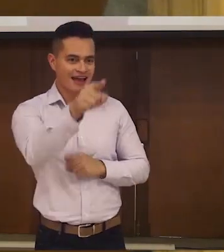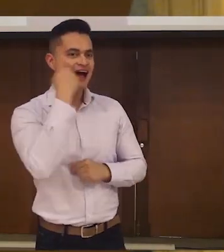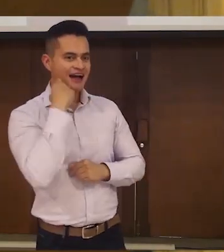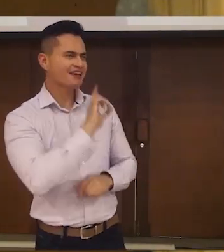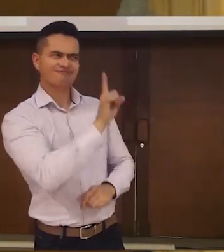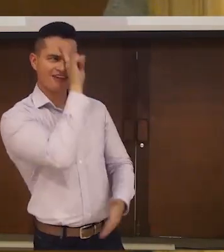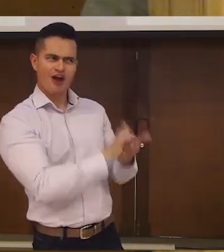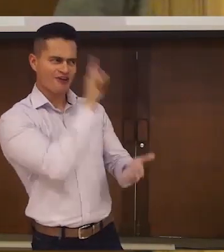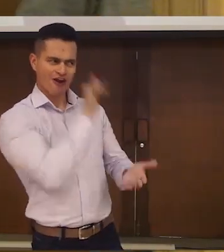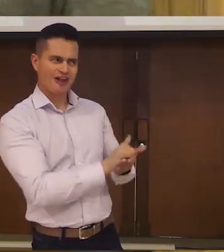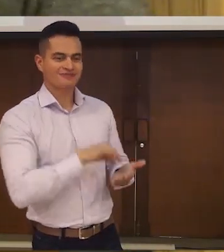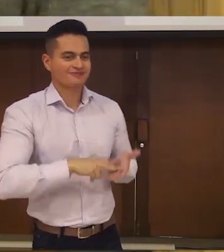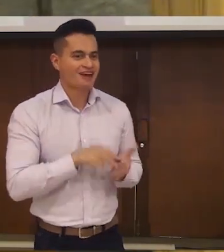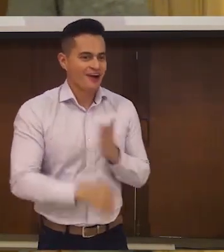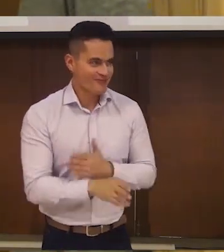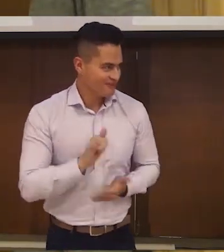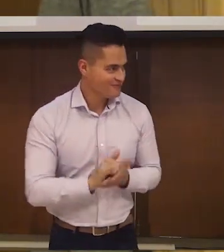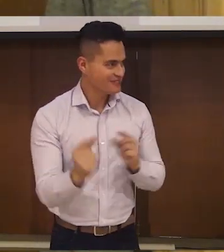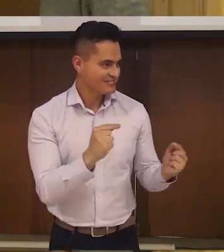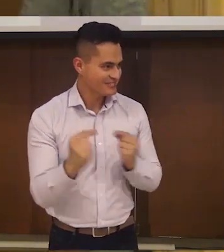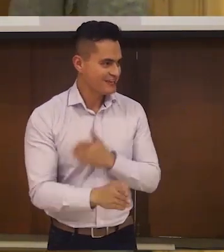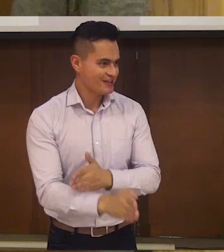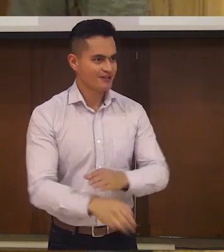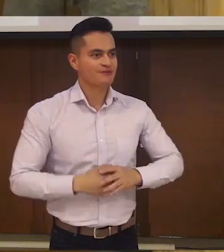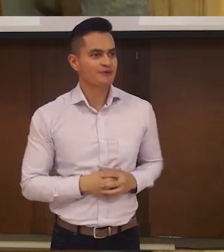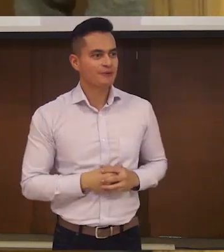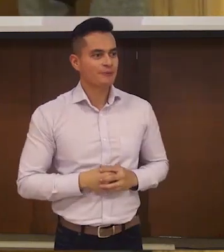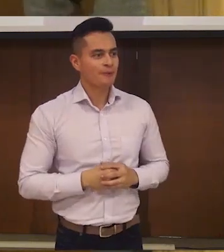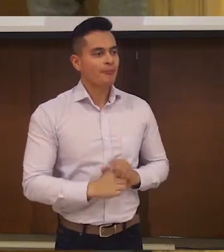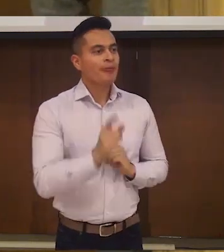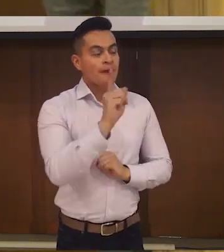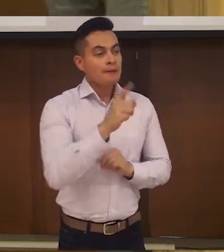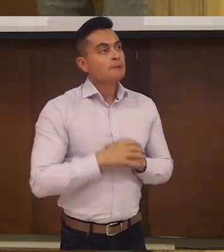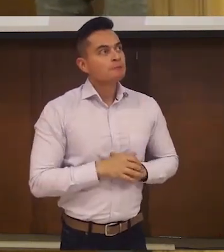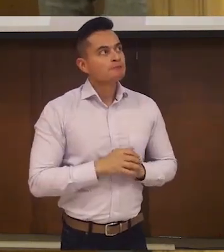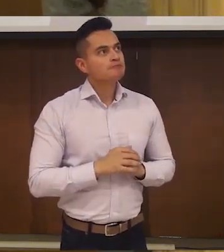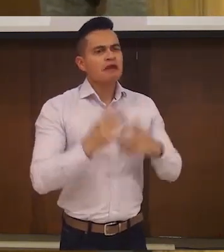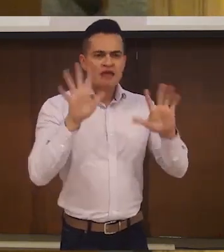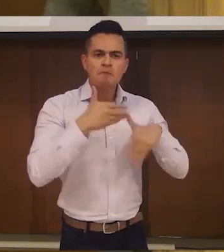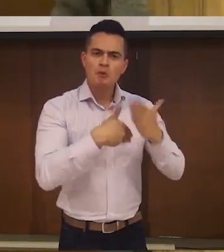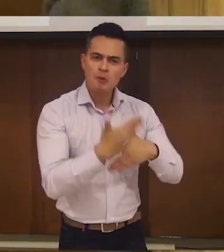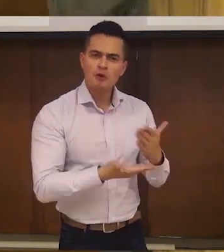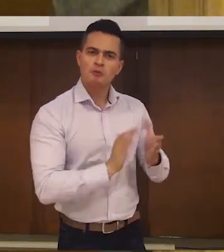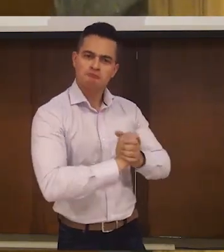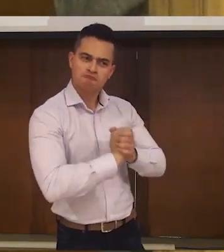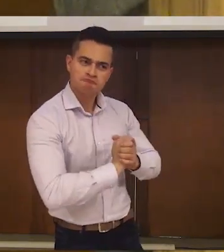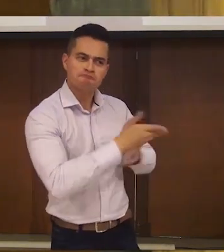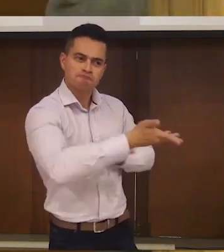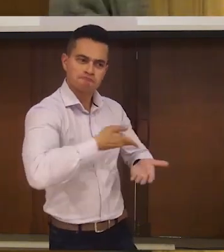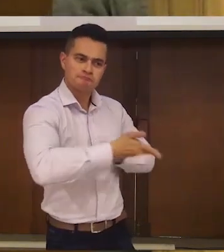es que prendías el mismo, así que sigue la discusión. Pero bueno, el caso es que ya éramos como